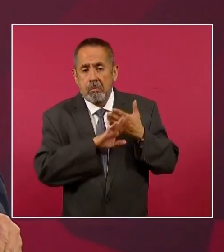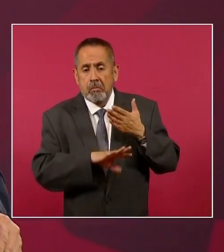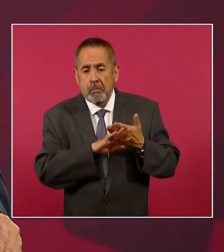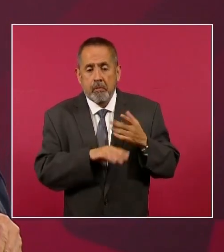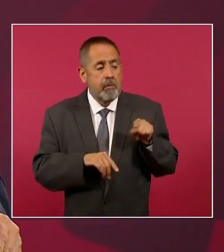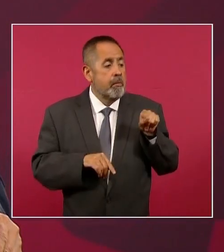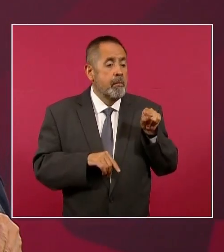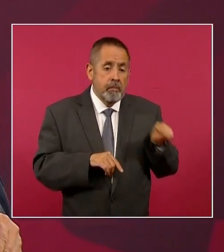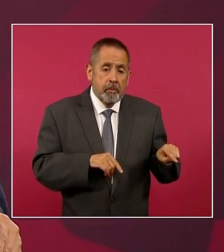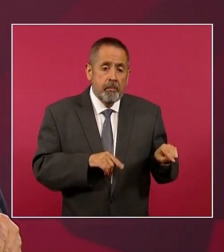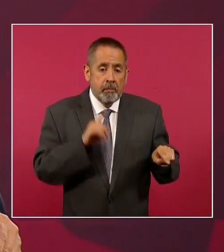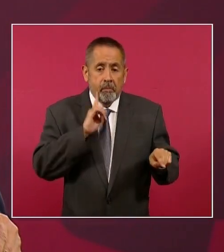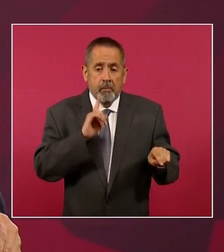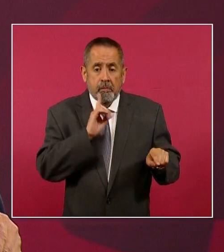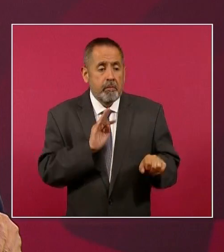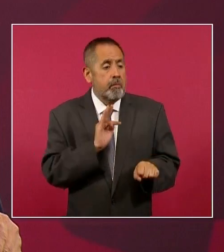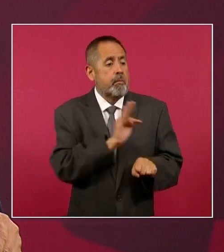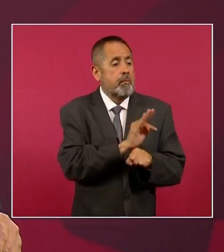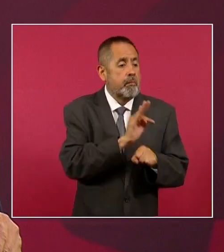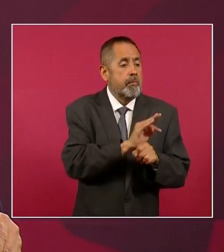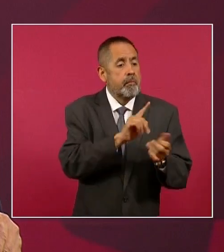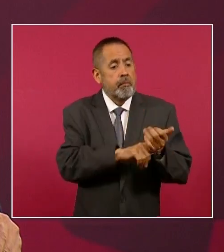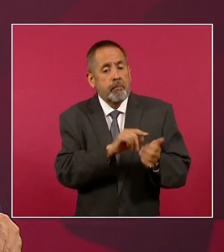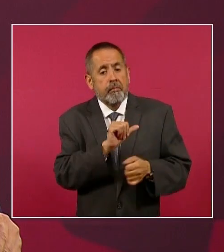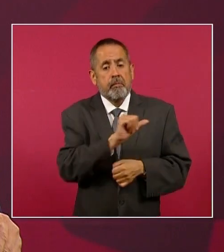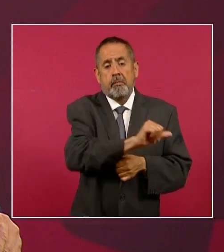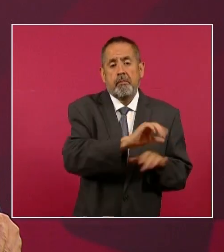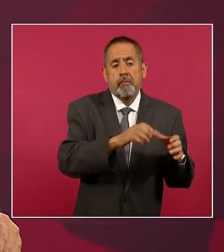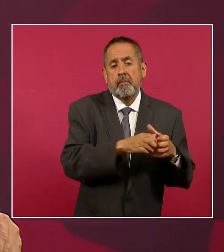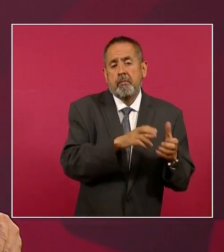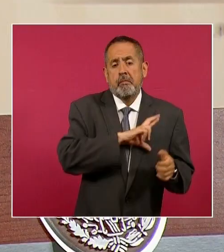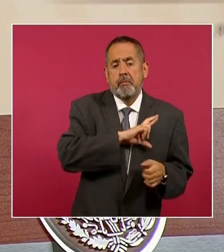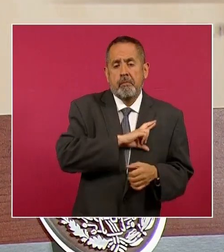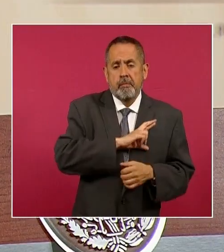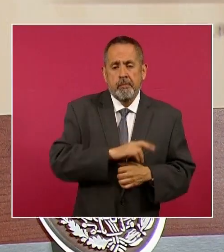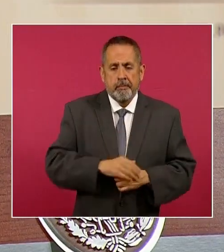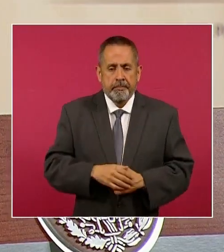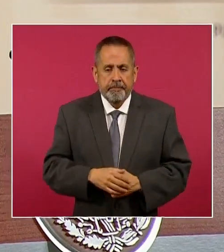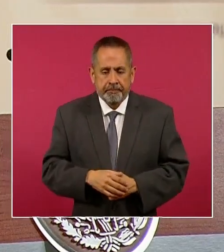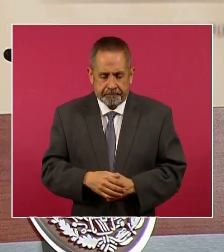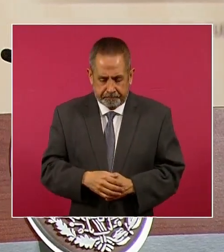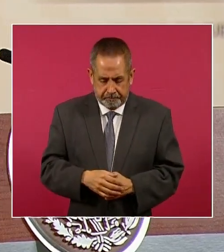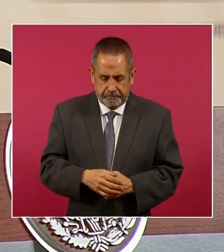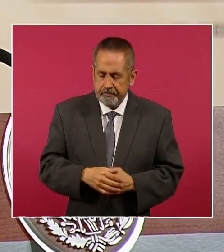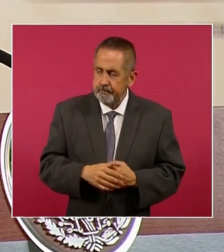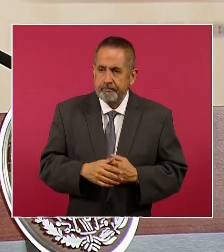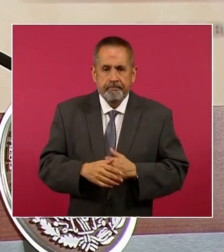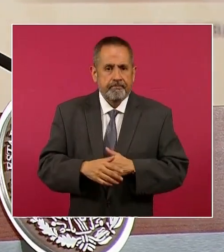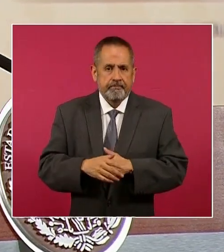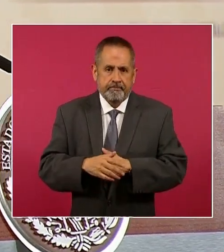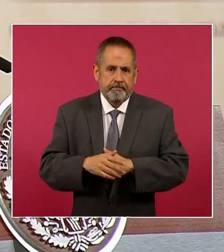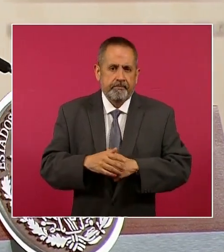proteger intereses particulares. Entonces,